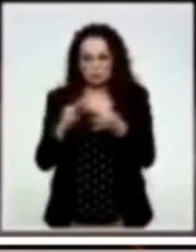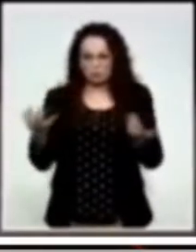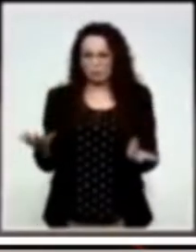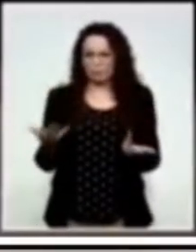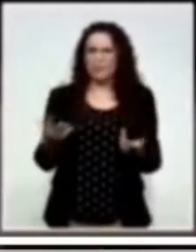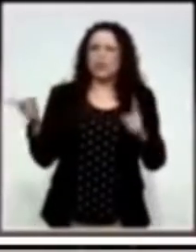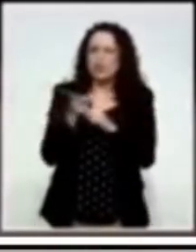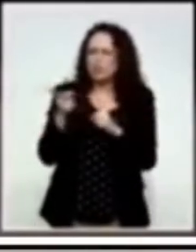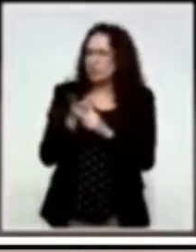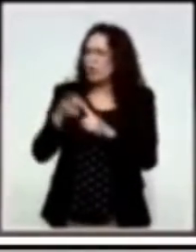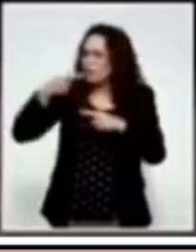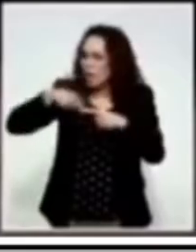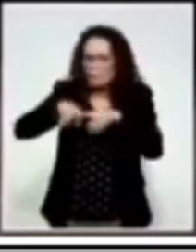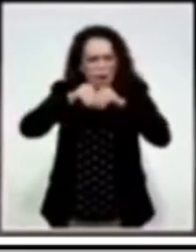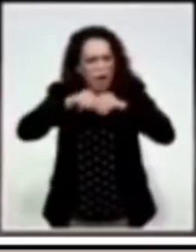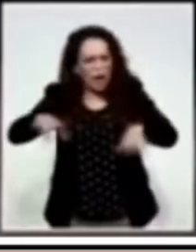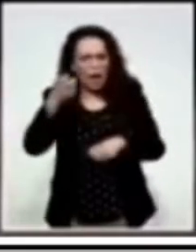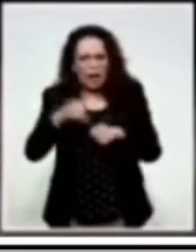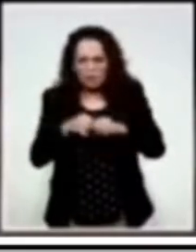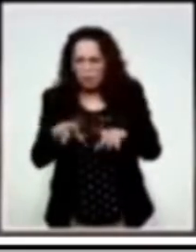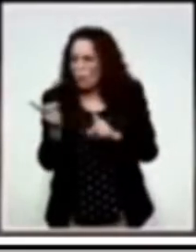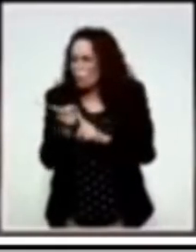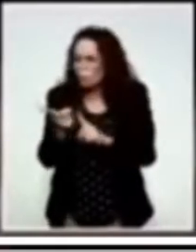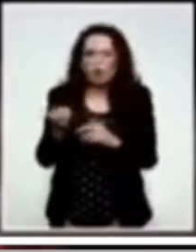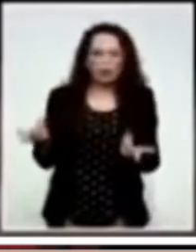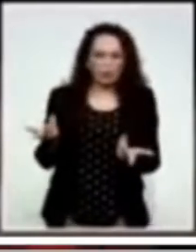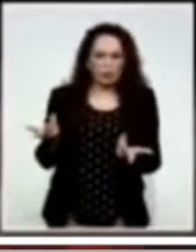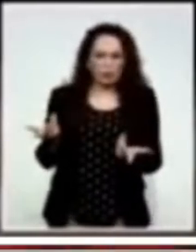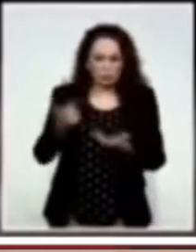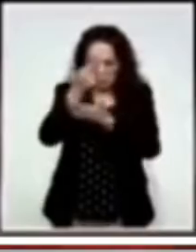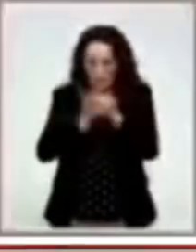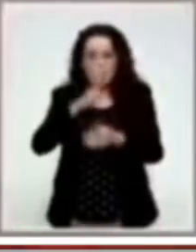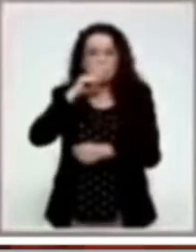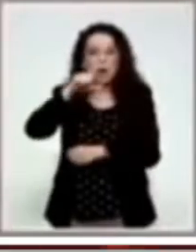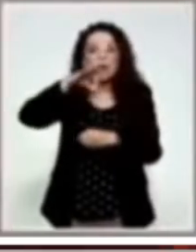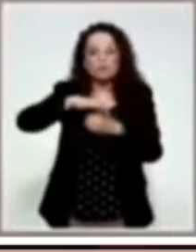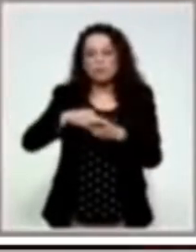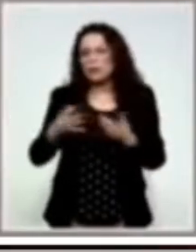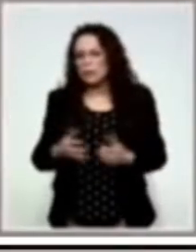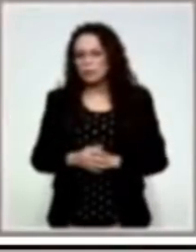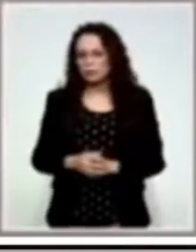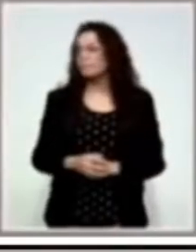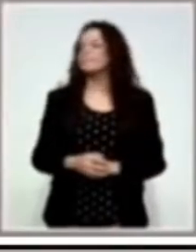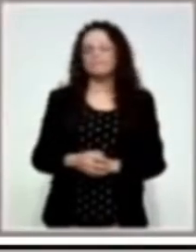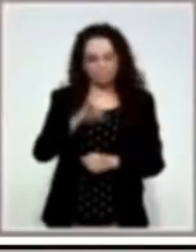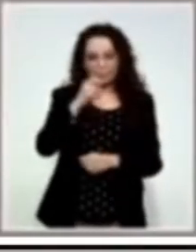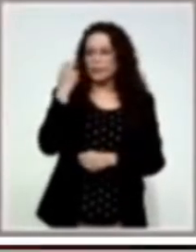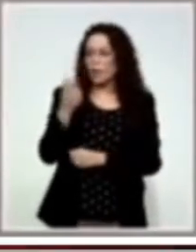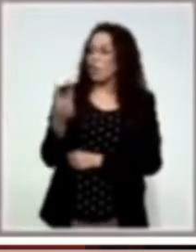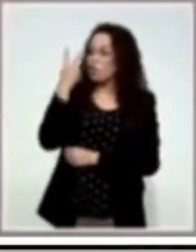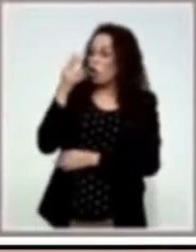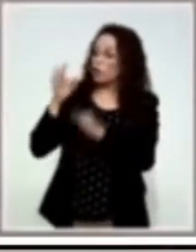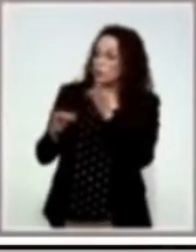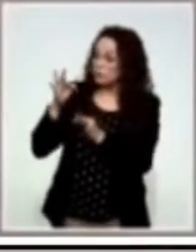esta versión que le atribuyó contar mal los votos. Efectivamente, el que dos ministros votaran diferenciado fue lo que generó